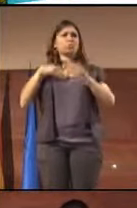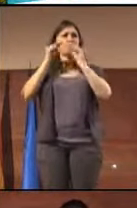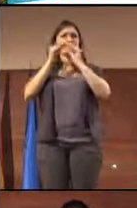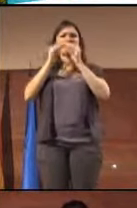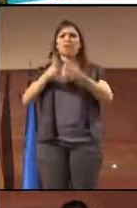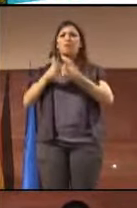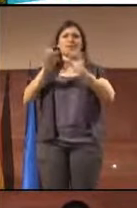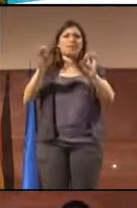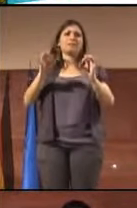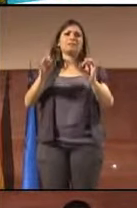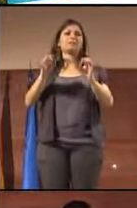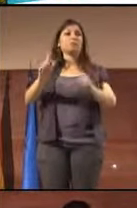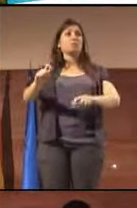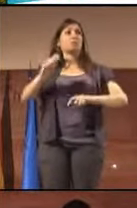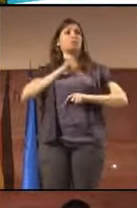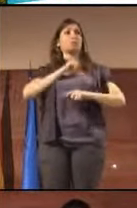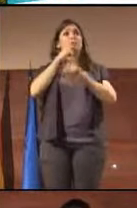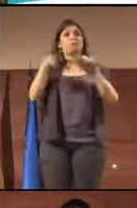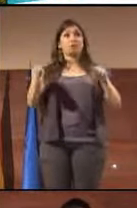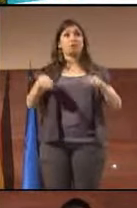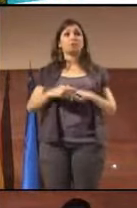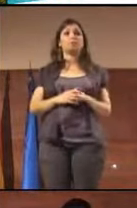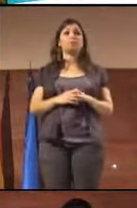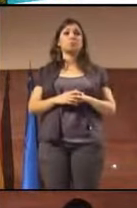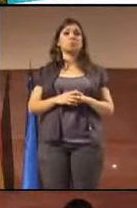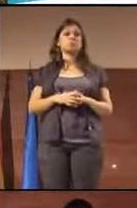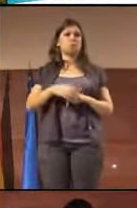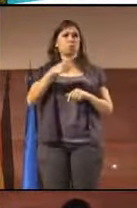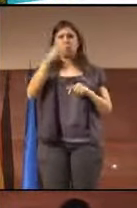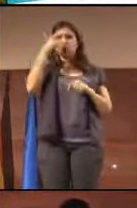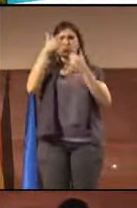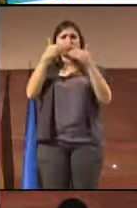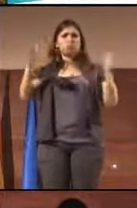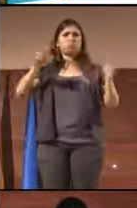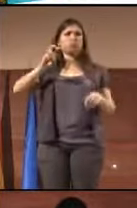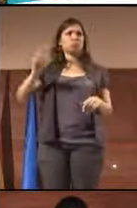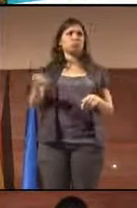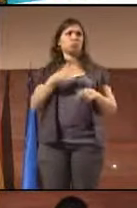nos permite una adaptación distinta, pero están abiertos a todo este tipo de cosas.